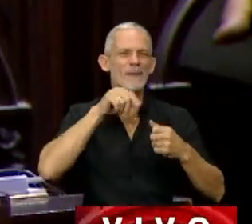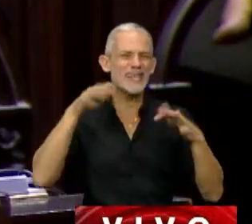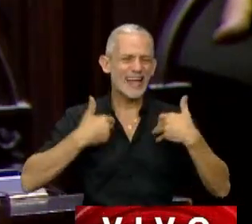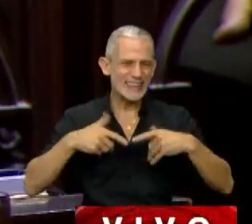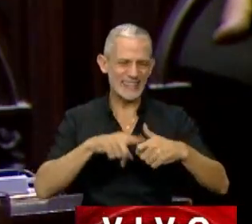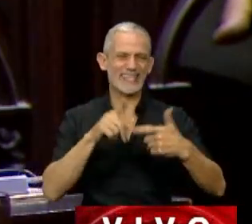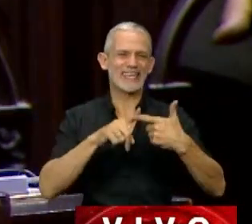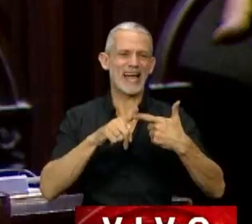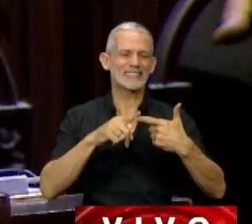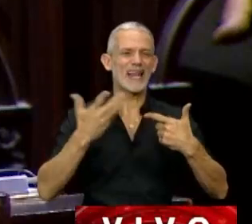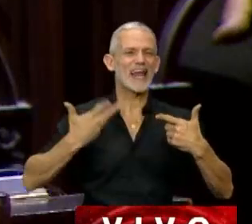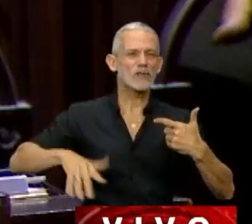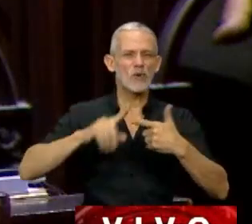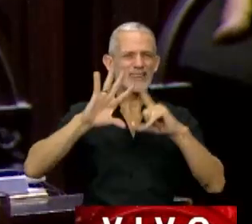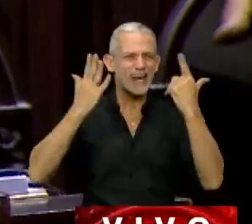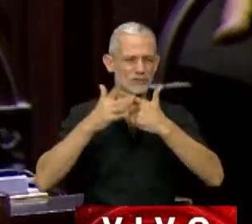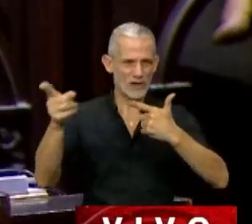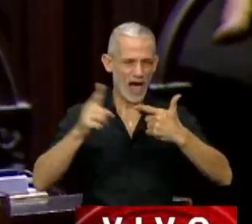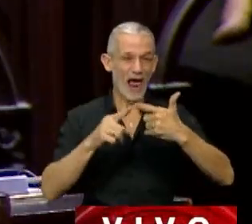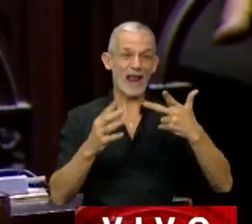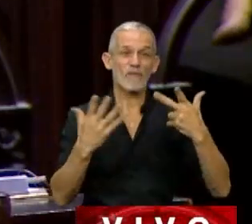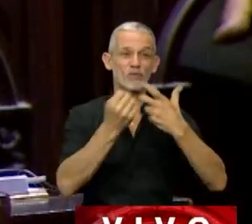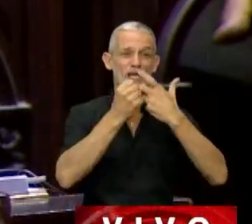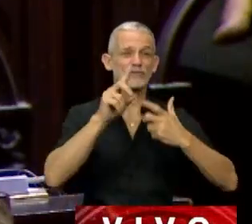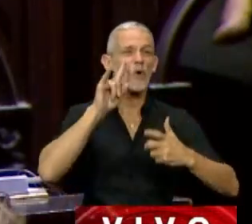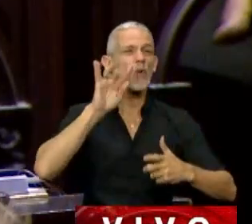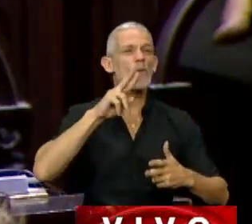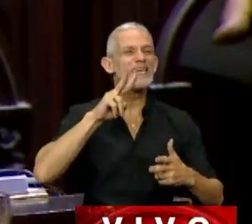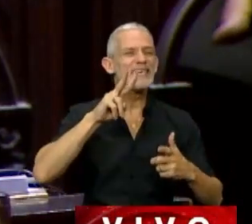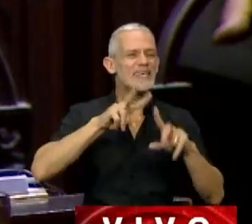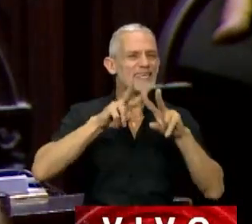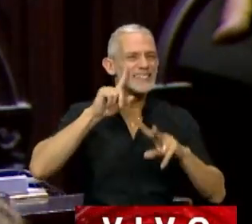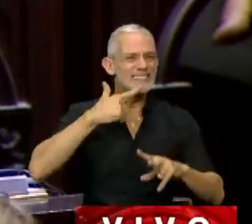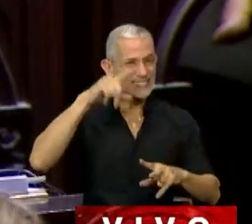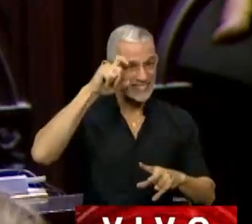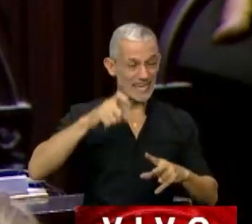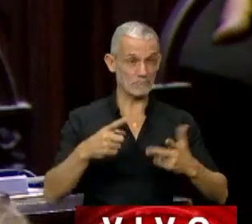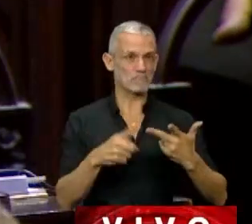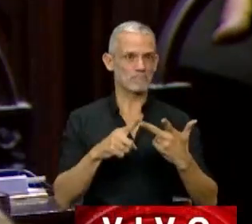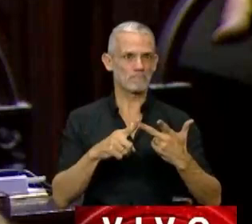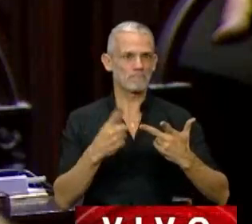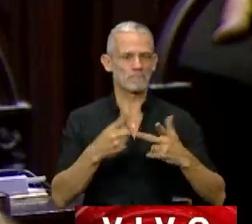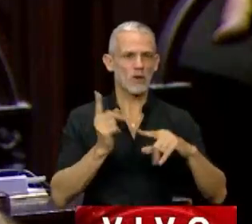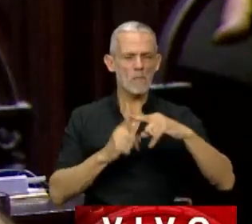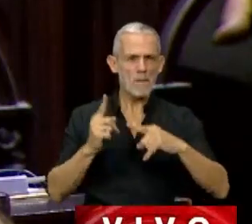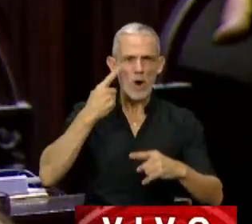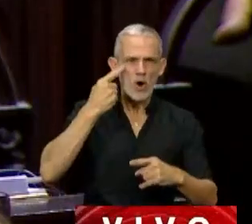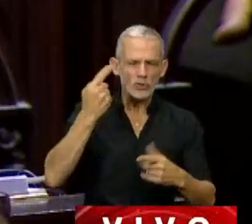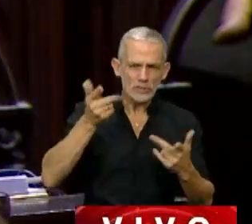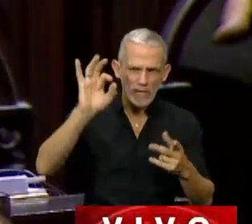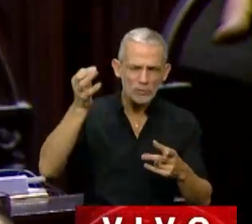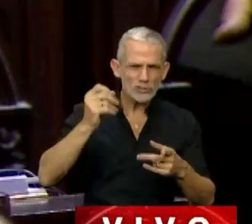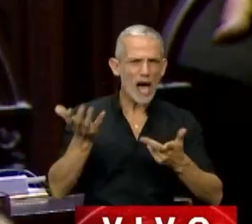Natural Internacional, la Fundación WIS, que además sumaron su conocimiento,